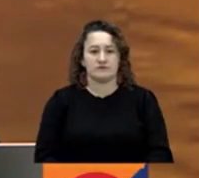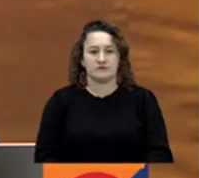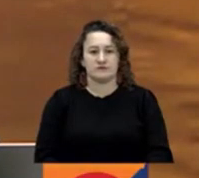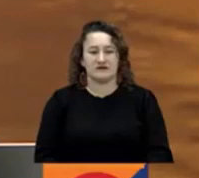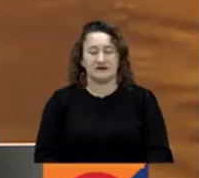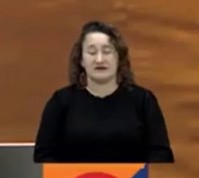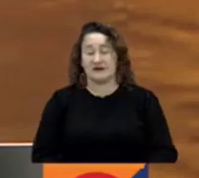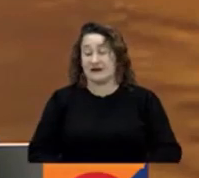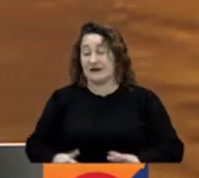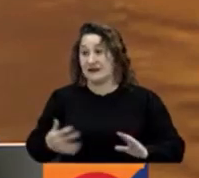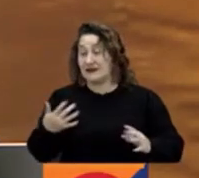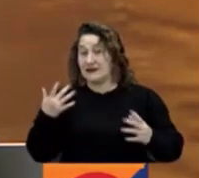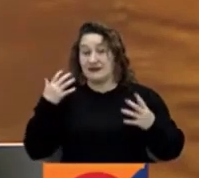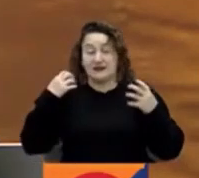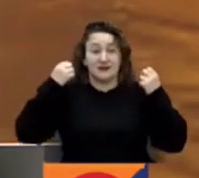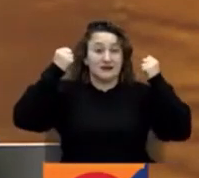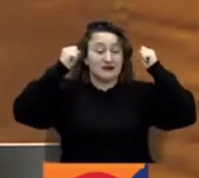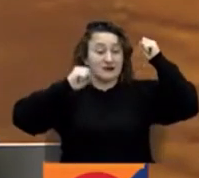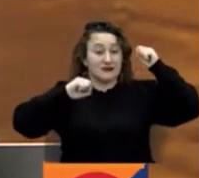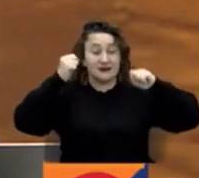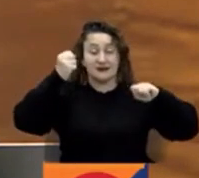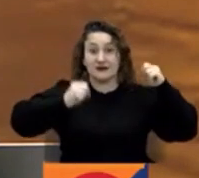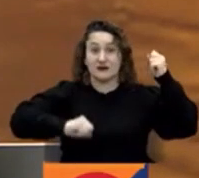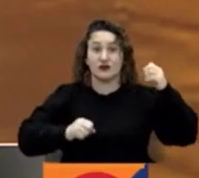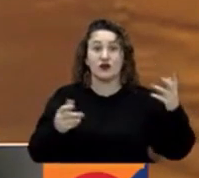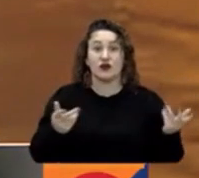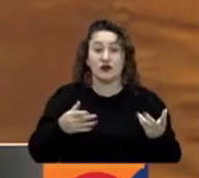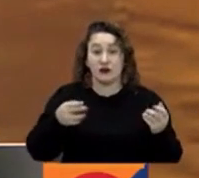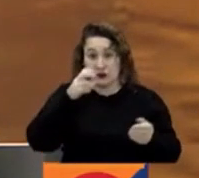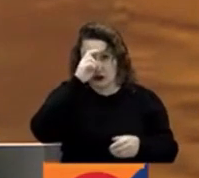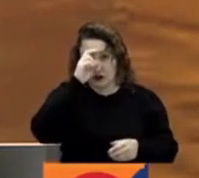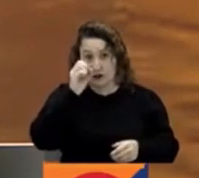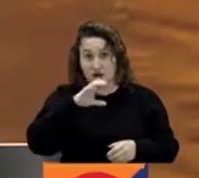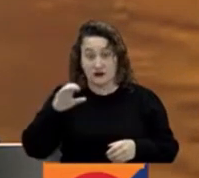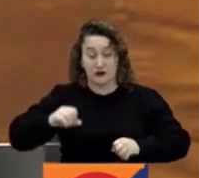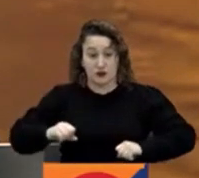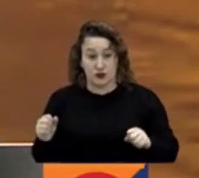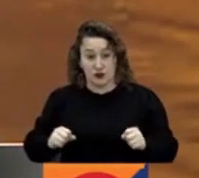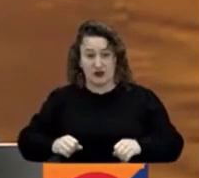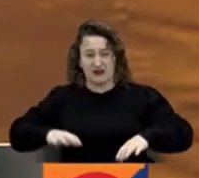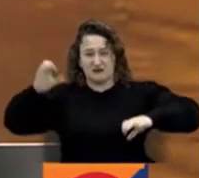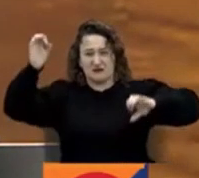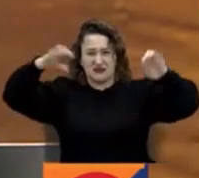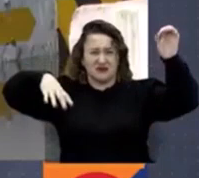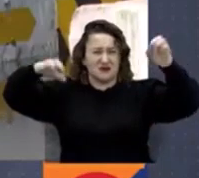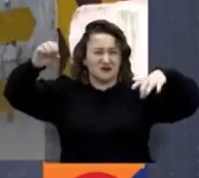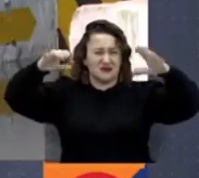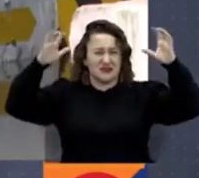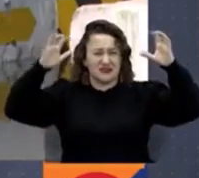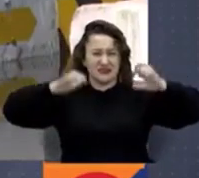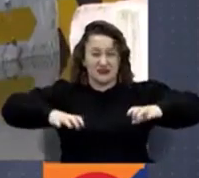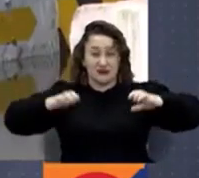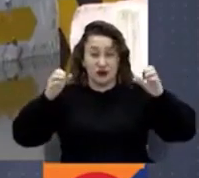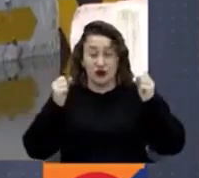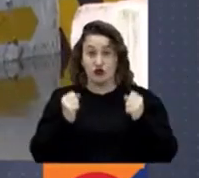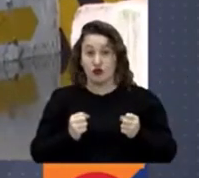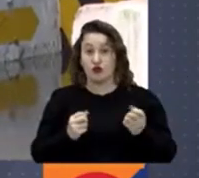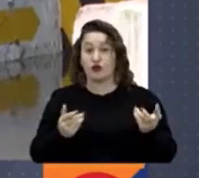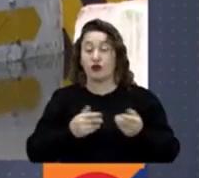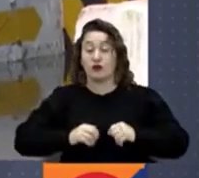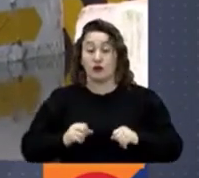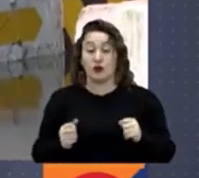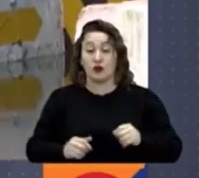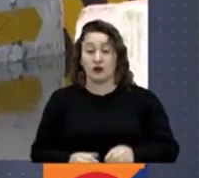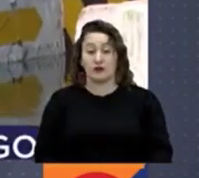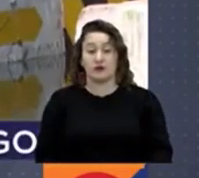Desesperados se encuentran los habitantes de un barrio en el noroccidente de Bogotá por las fuertes granizadas. Edwin Suárez, buenas tardes. ¿Cuáles han sido las afectaciones que ha dejado